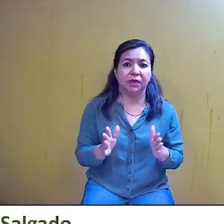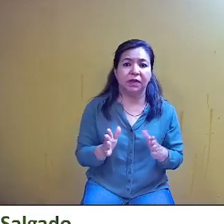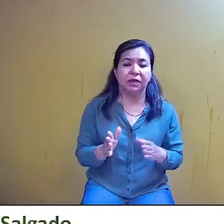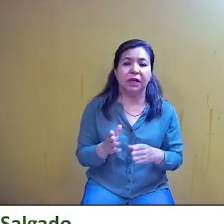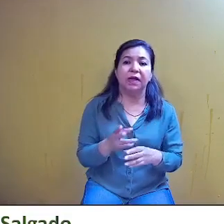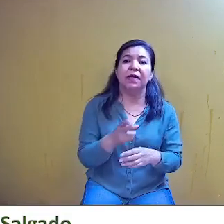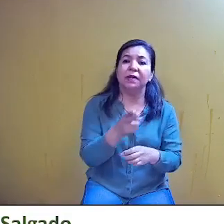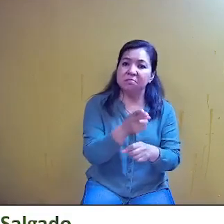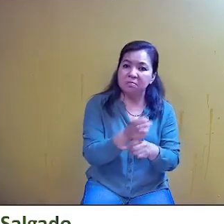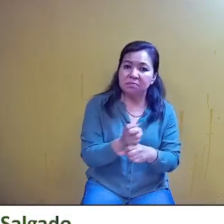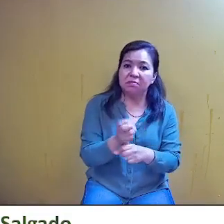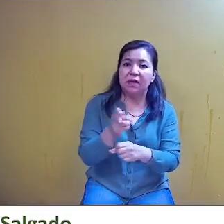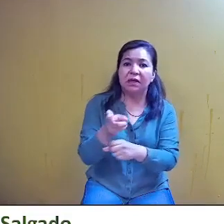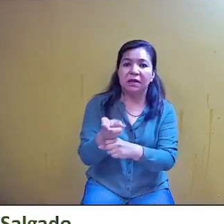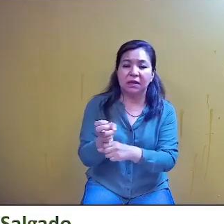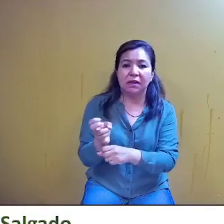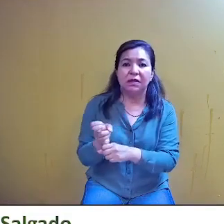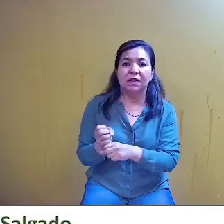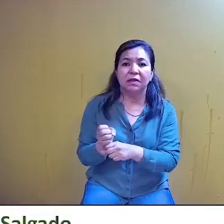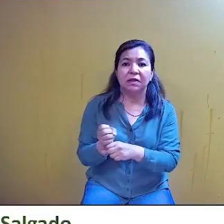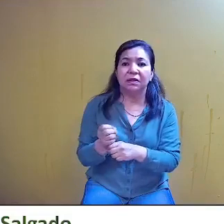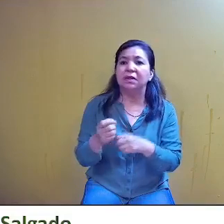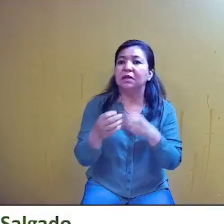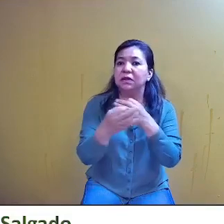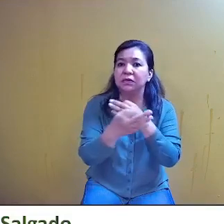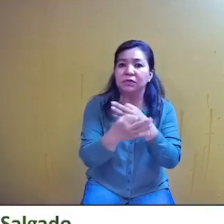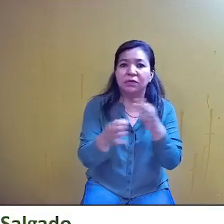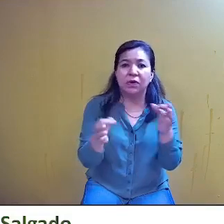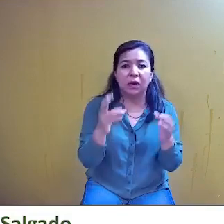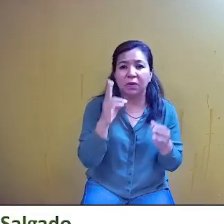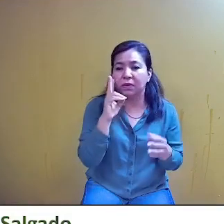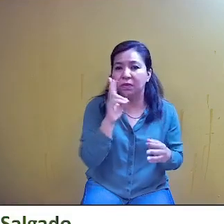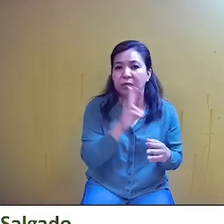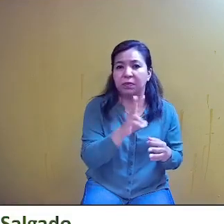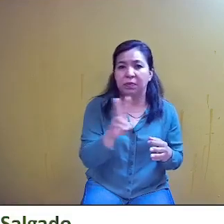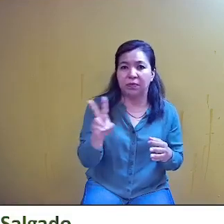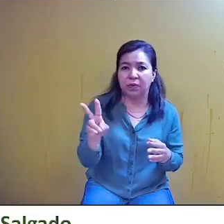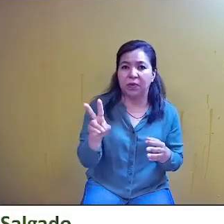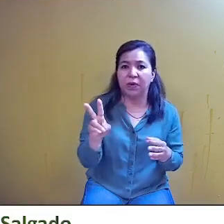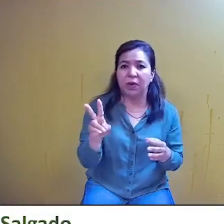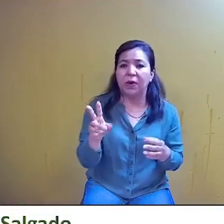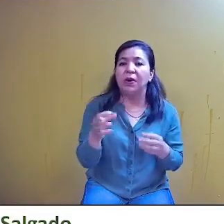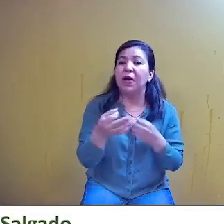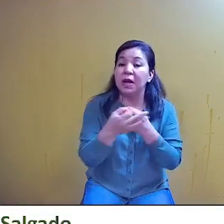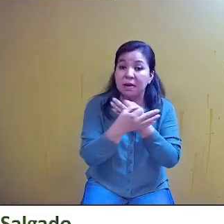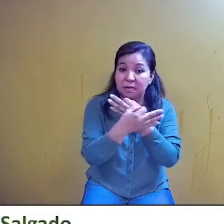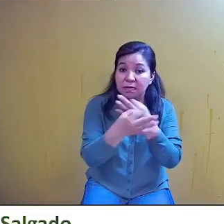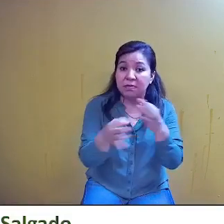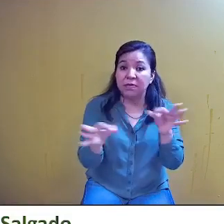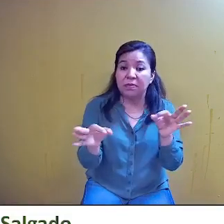la ciudadanía que recibió u observó el mensaje